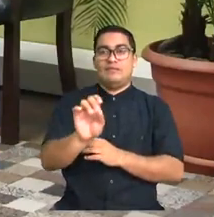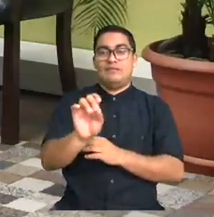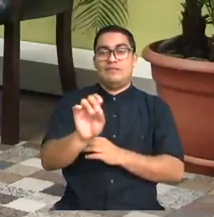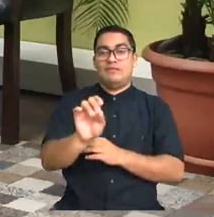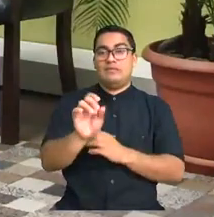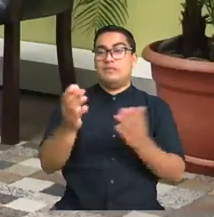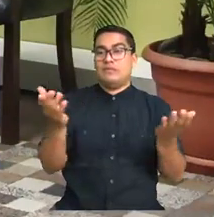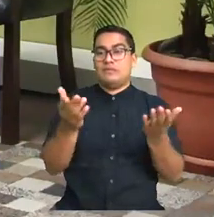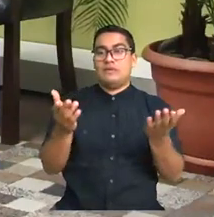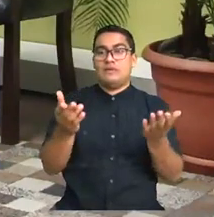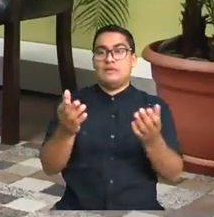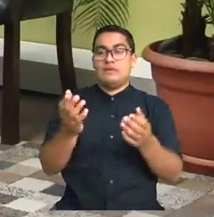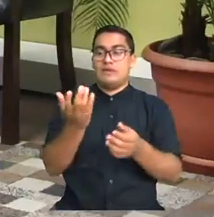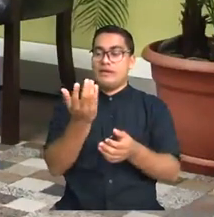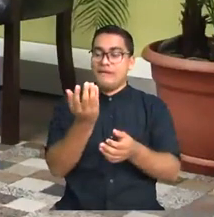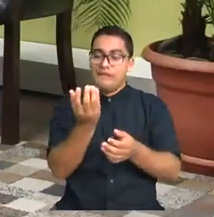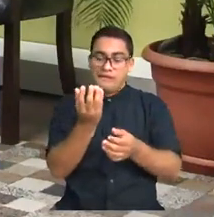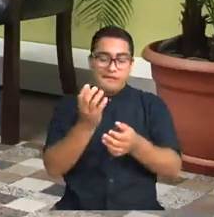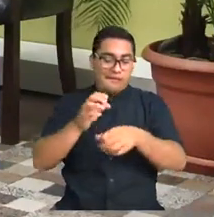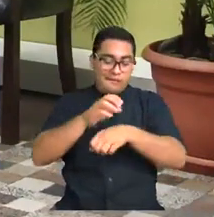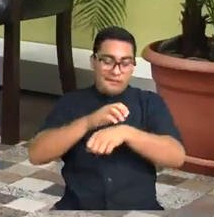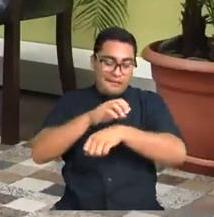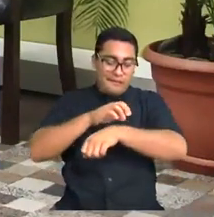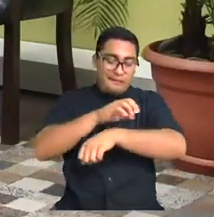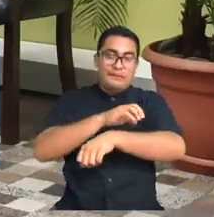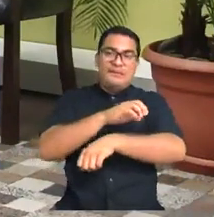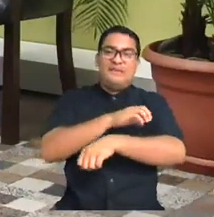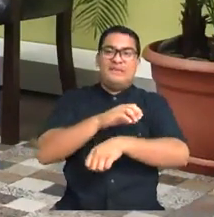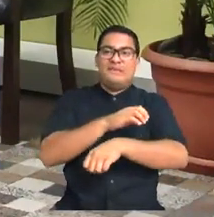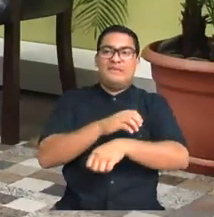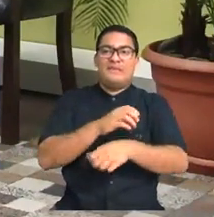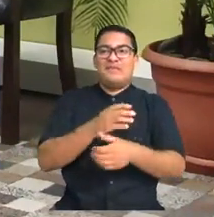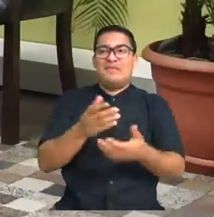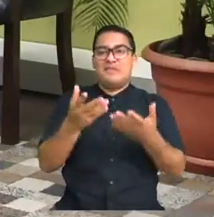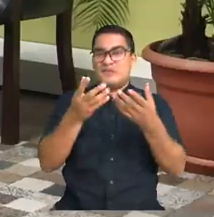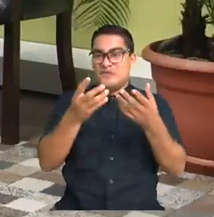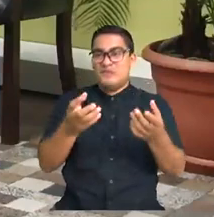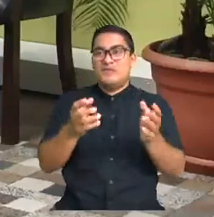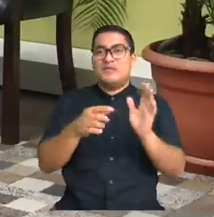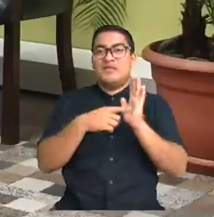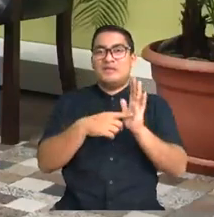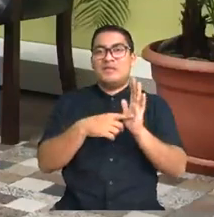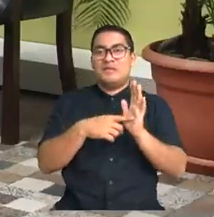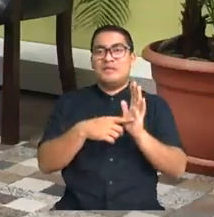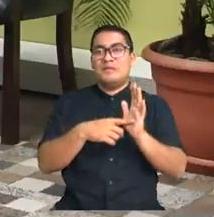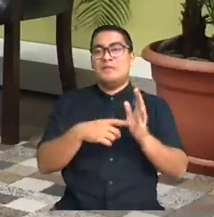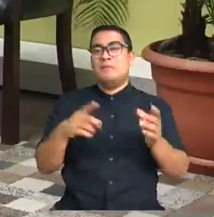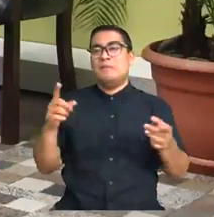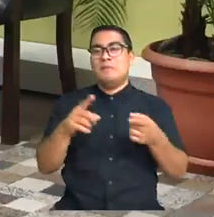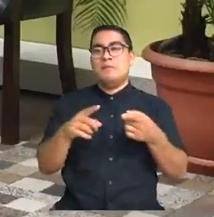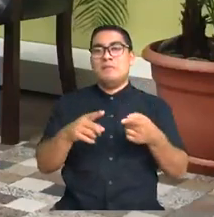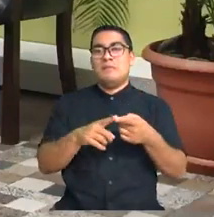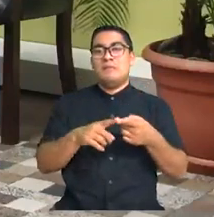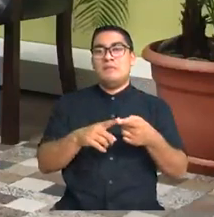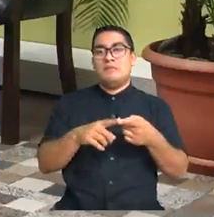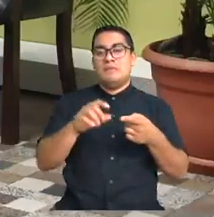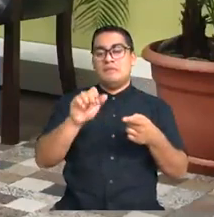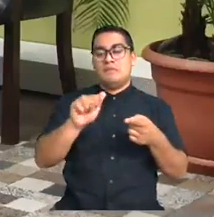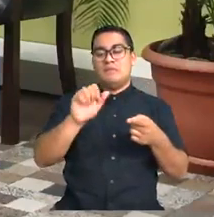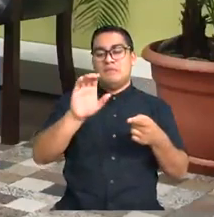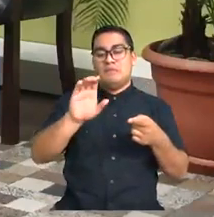seca, jabones que sean para pieles oleosas, que pueden ser a base de ácido